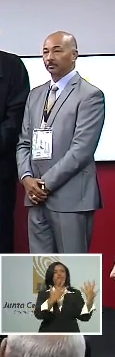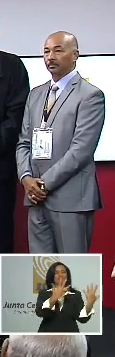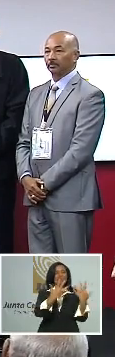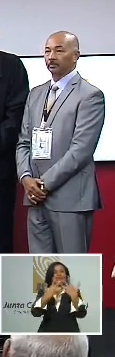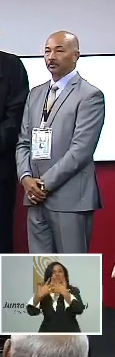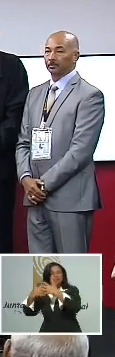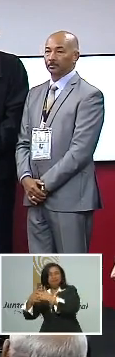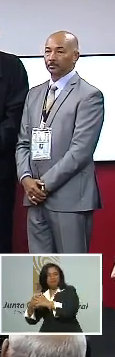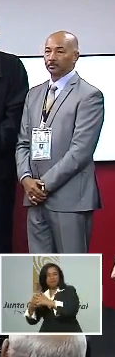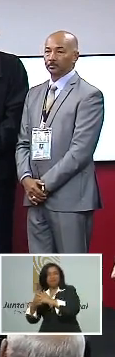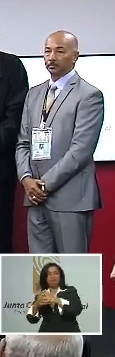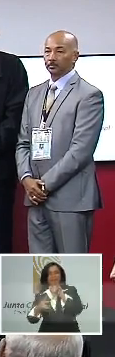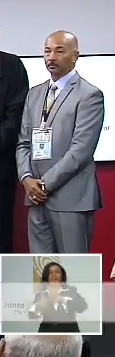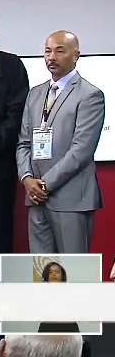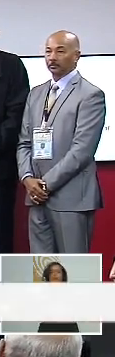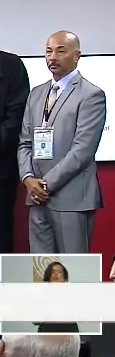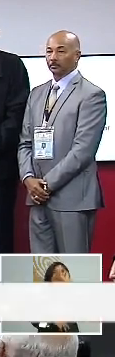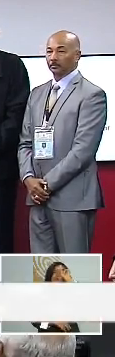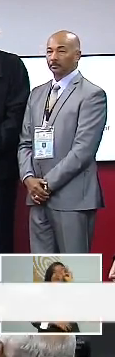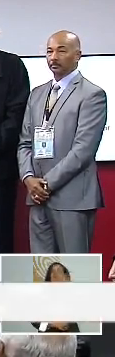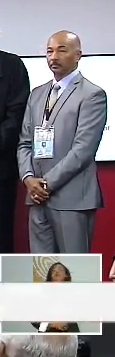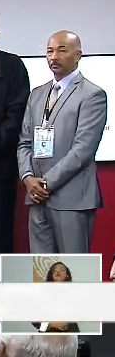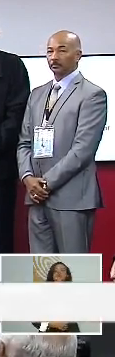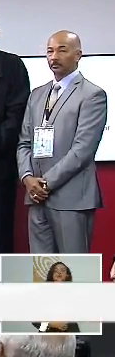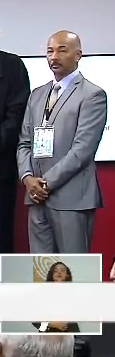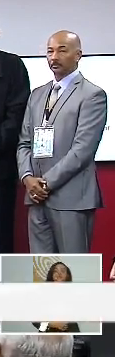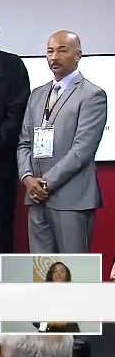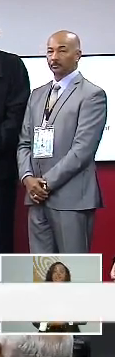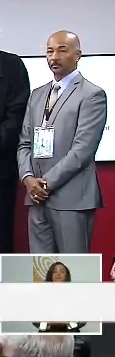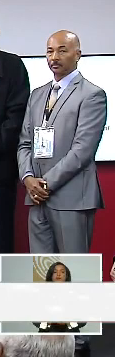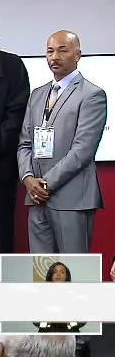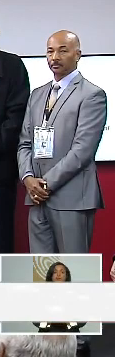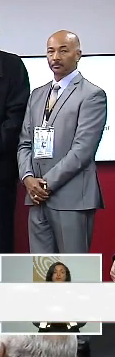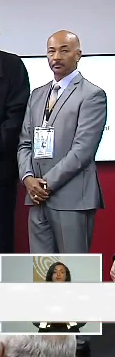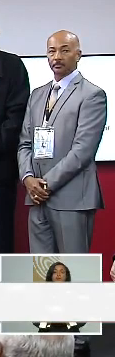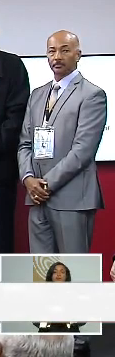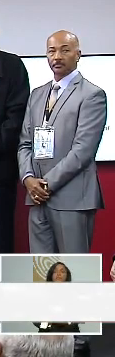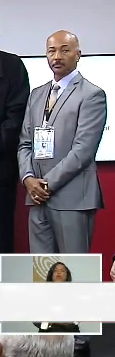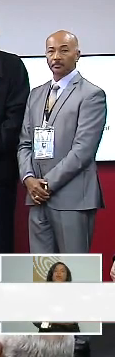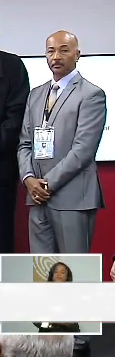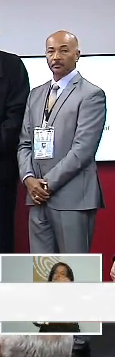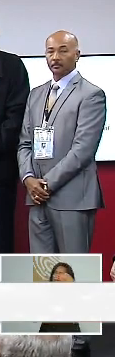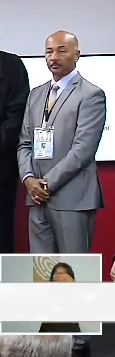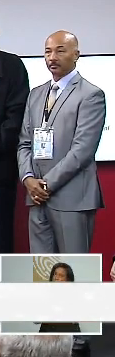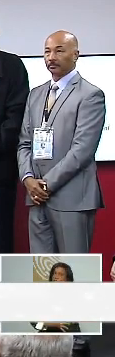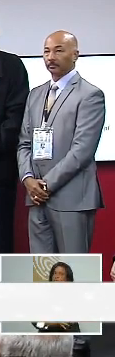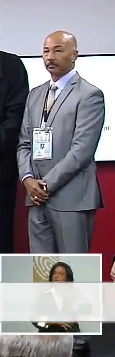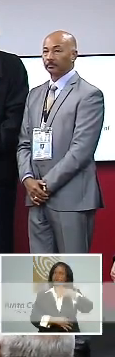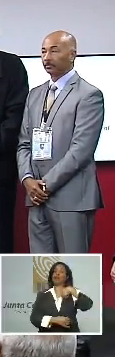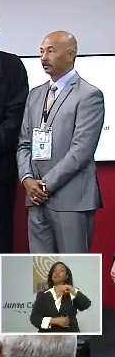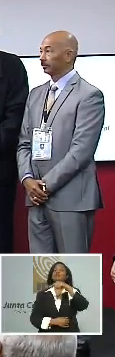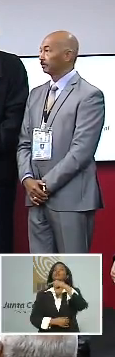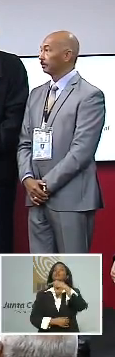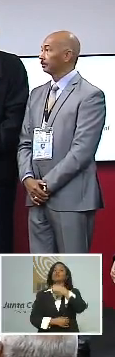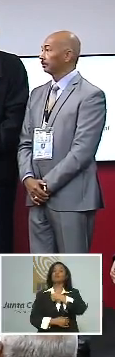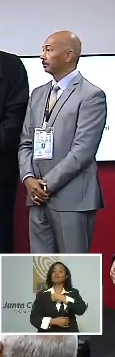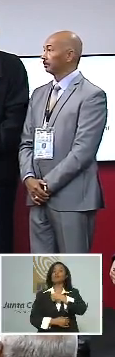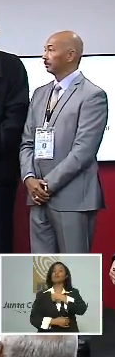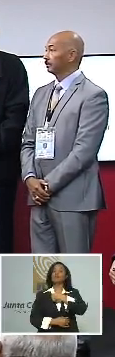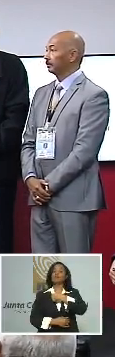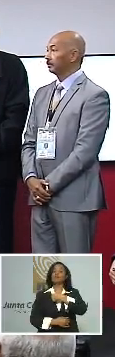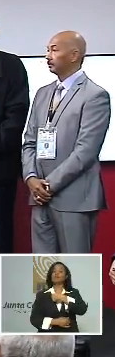del pueblo dominicano. Lo que ustedes pueden estar seguros, que nosotros estamos a